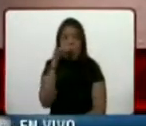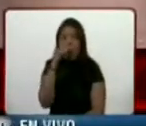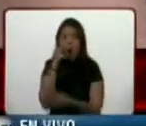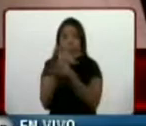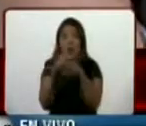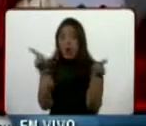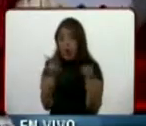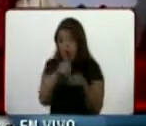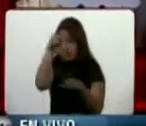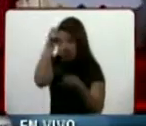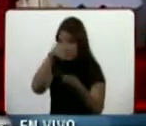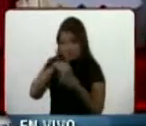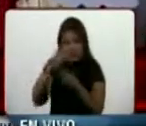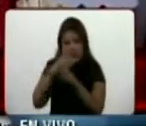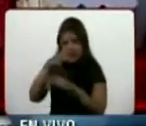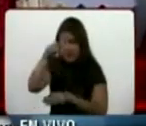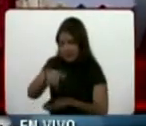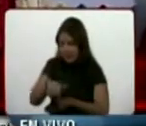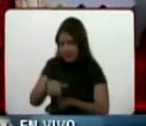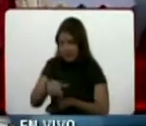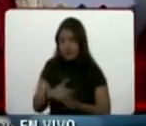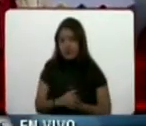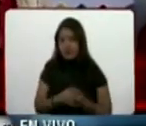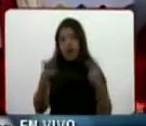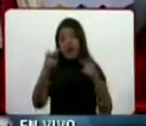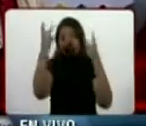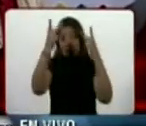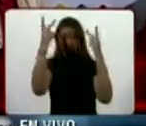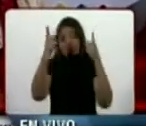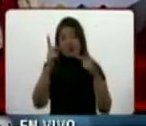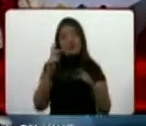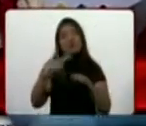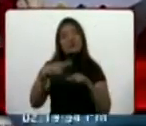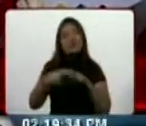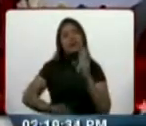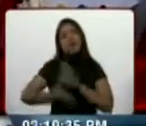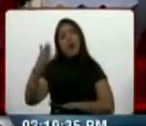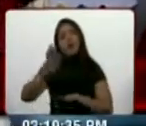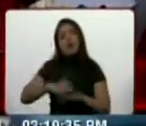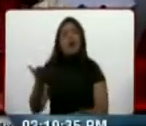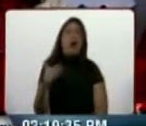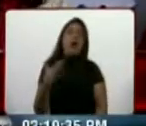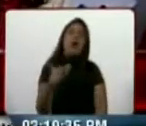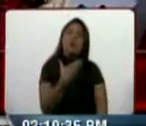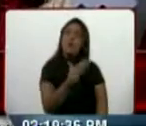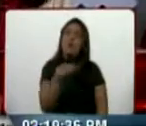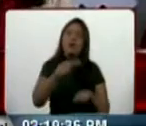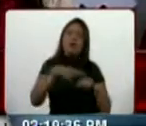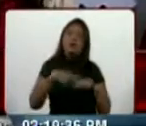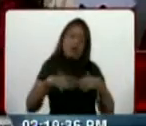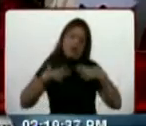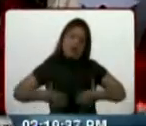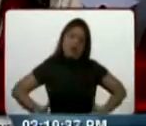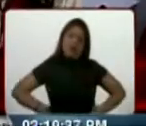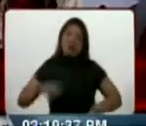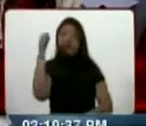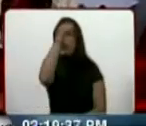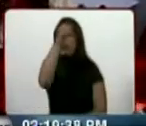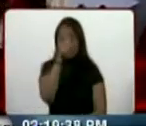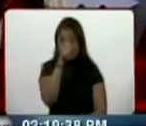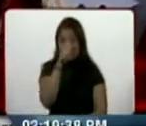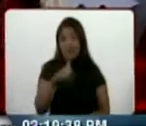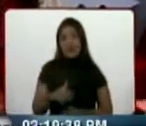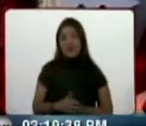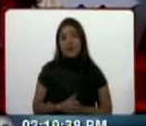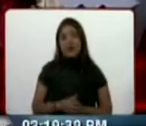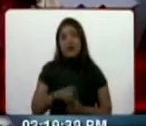que estuviera aquí. Está Victoria, se la llevaron para allá afuera porque tenía mucho calor, estaba estrenando un vestidito de domingo.